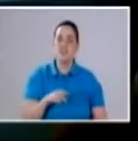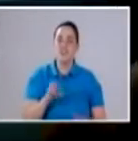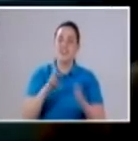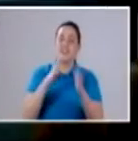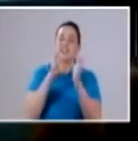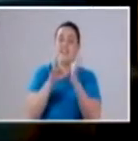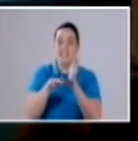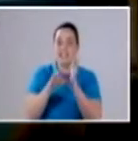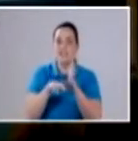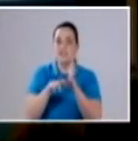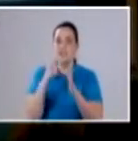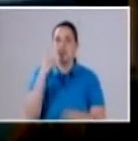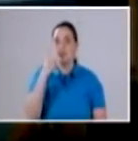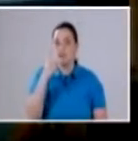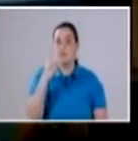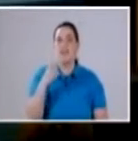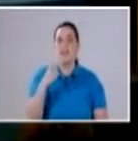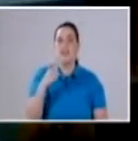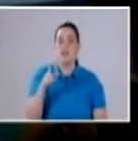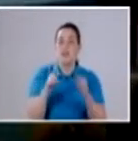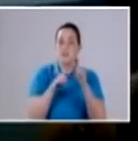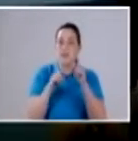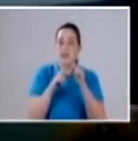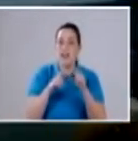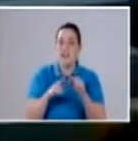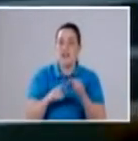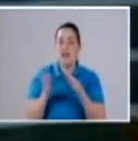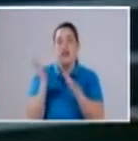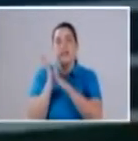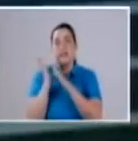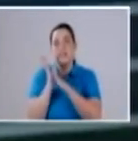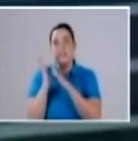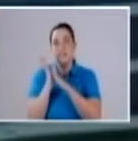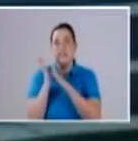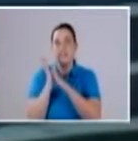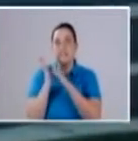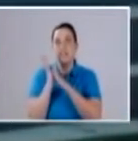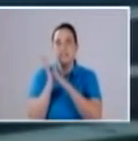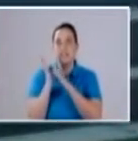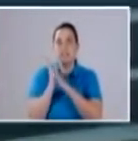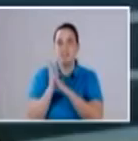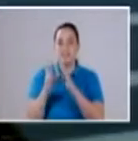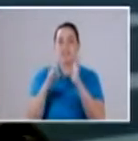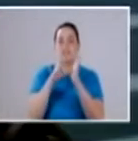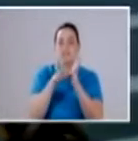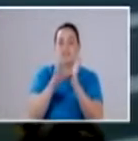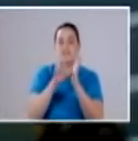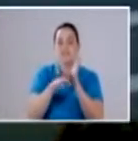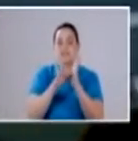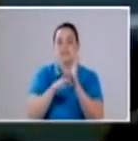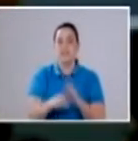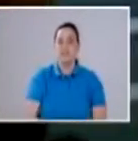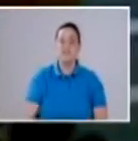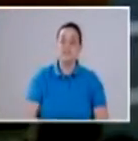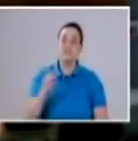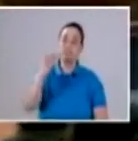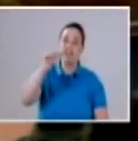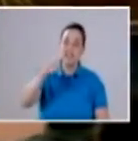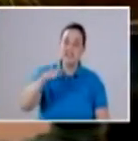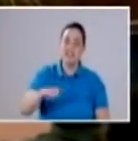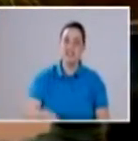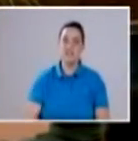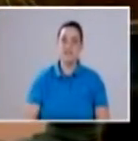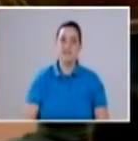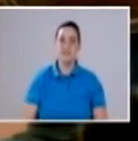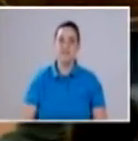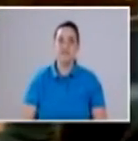que se le trababa la lengua a uno y entonces decía el que lo estaba ministrando, ahí está, y aún así, con todo